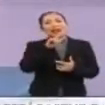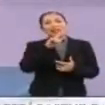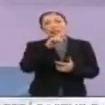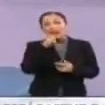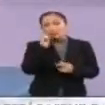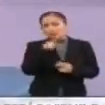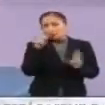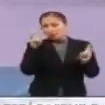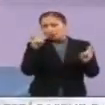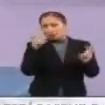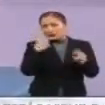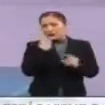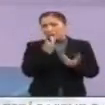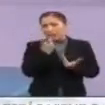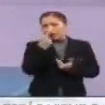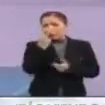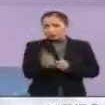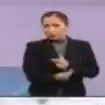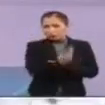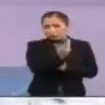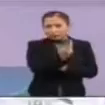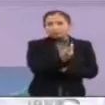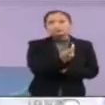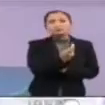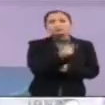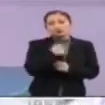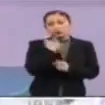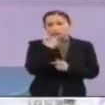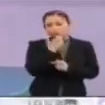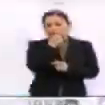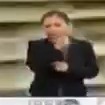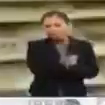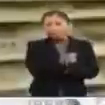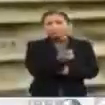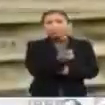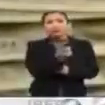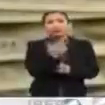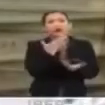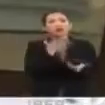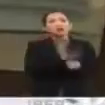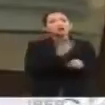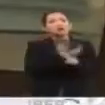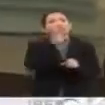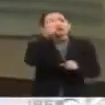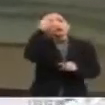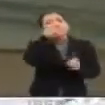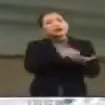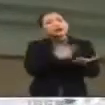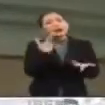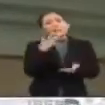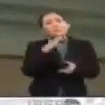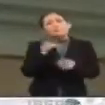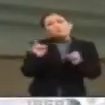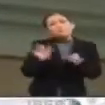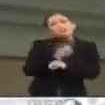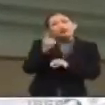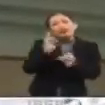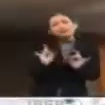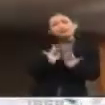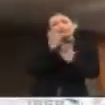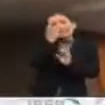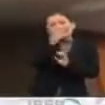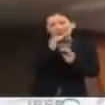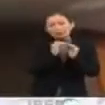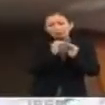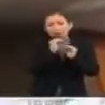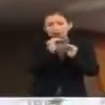bueno, en ese sentido iría la primera pregunta que me gustaría plantearle, que sería: ¿cuál cree que son las principales causas de